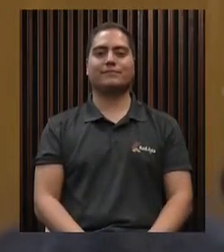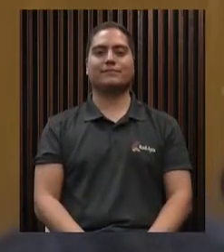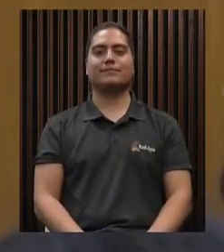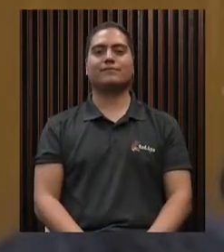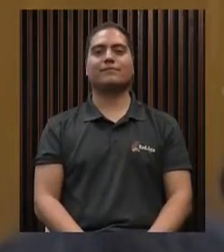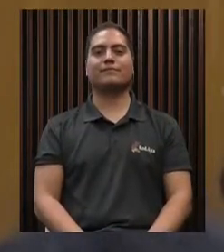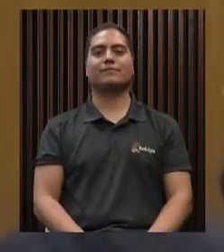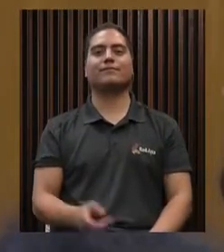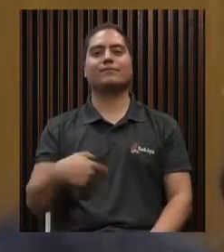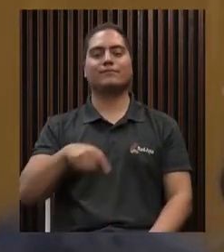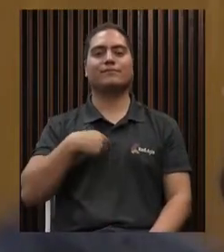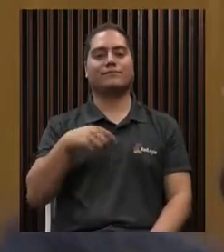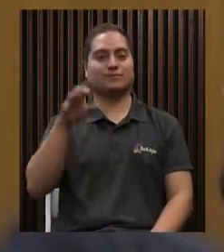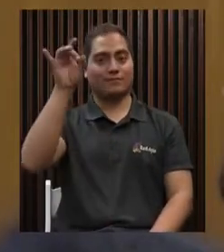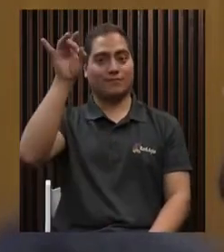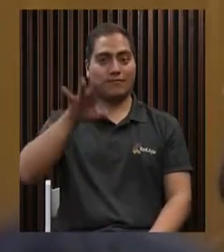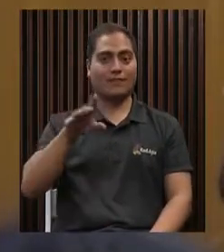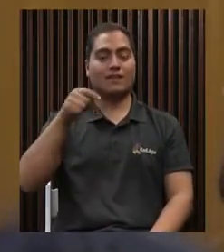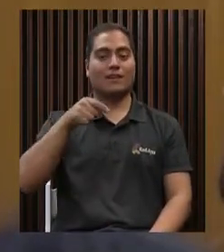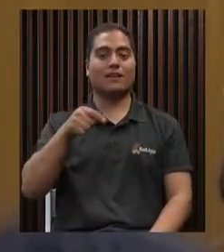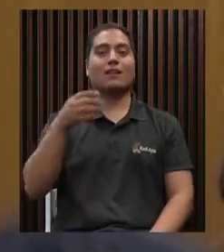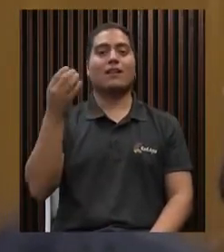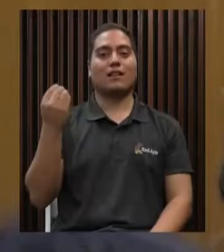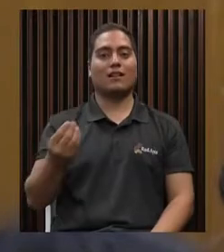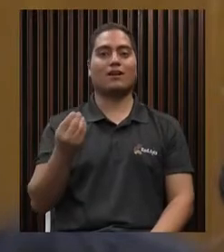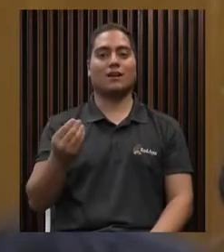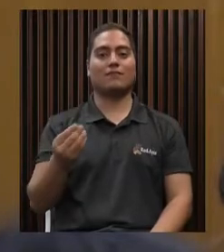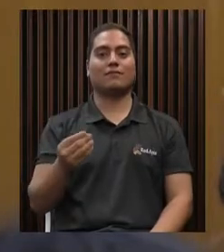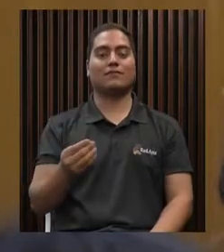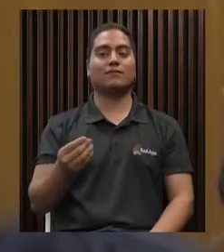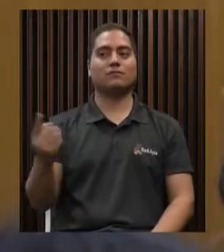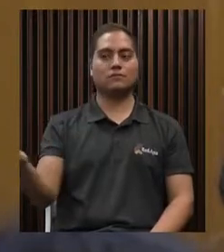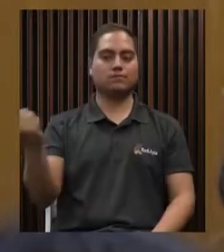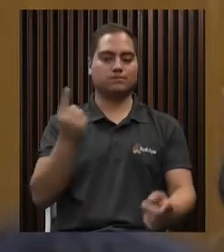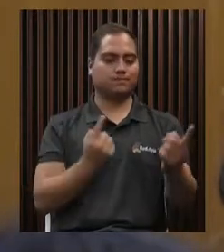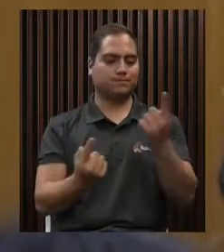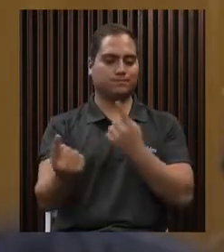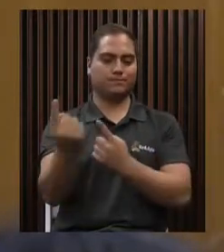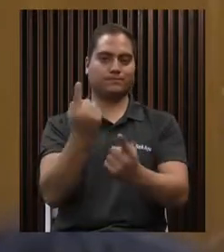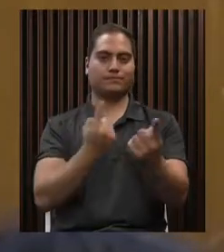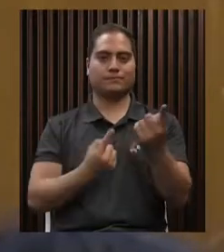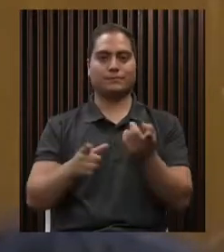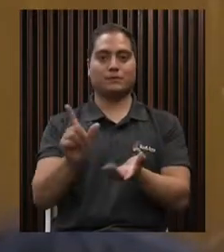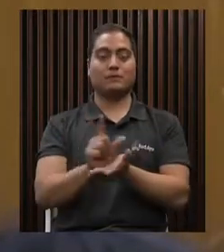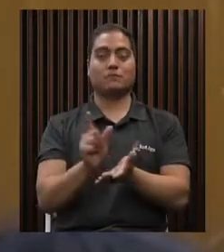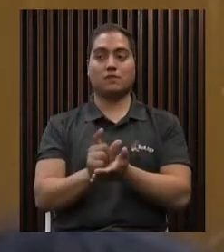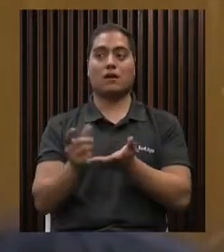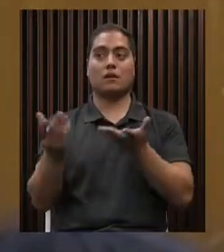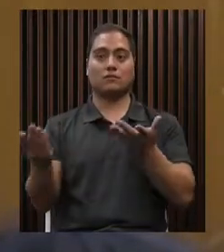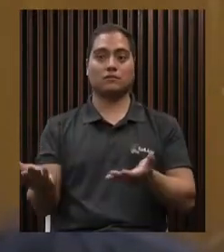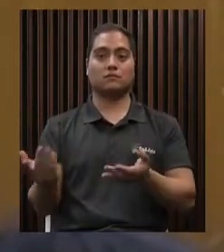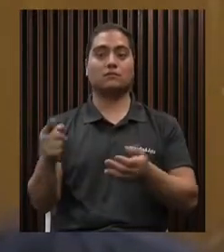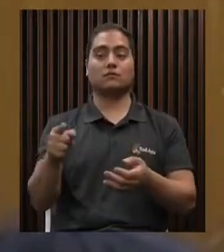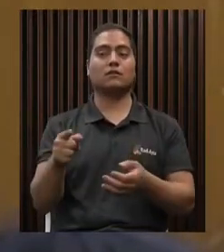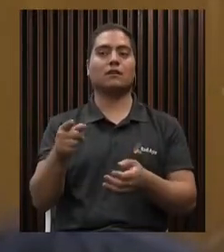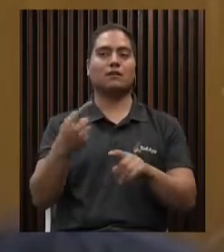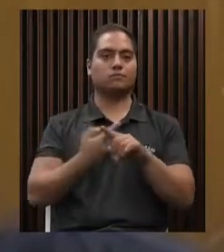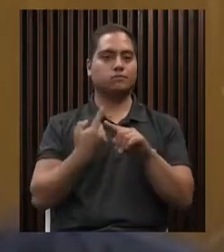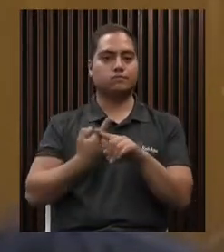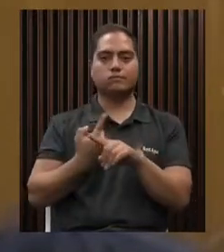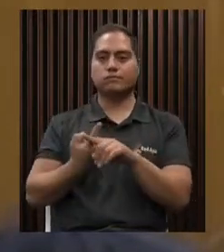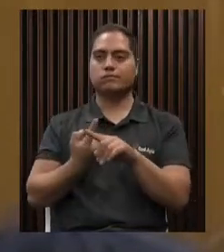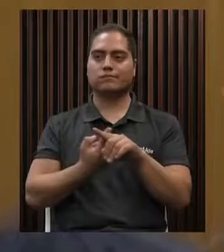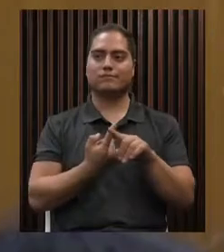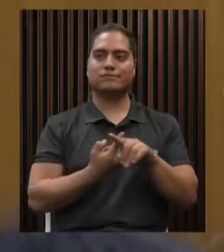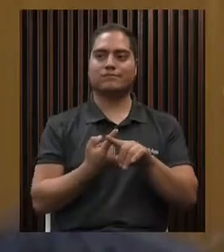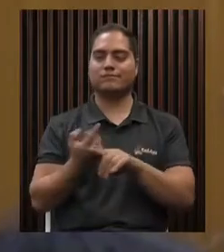sabemos lo bueno que es venir a este tipo de espacios y escuchar este nivel de conversación. Tenemos la